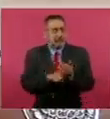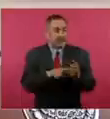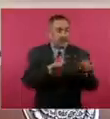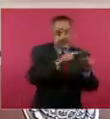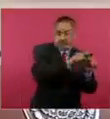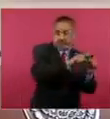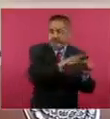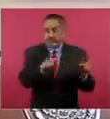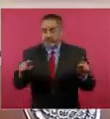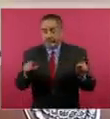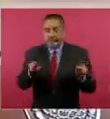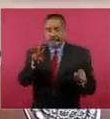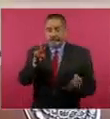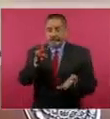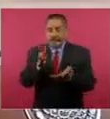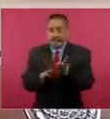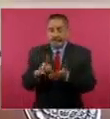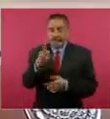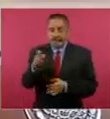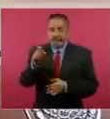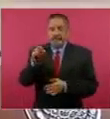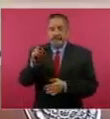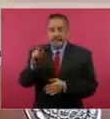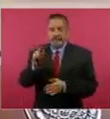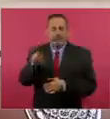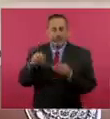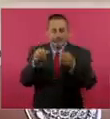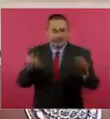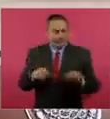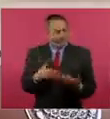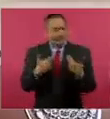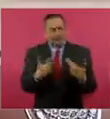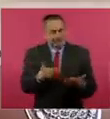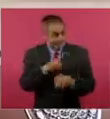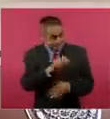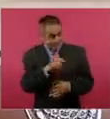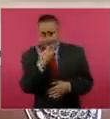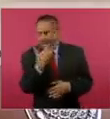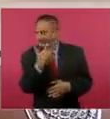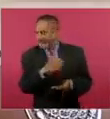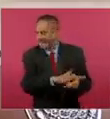3.180 kilómetros. Ahí la llevan.